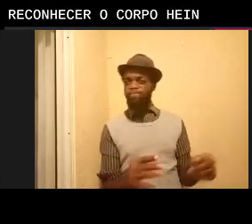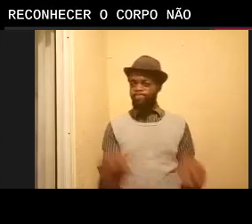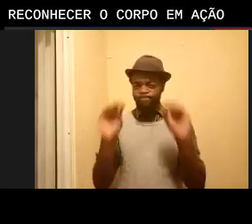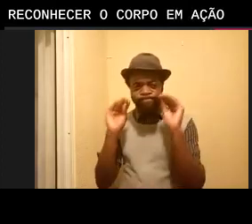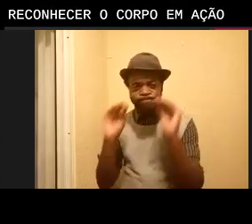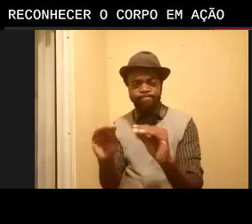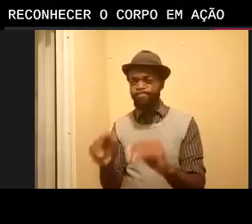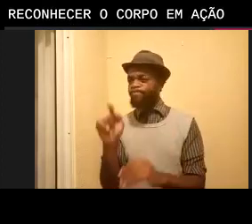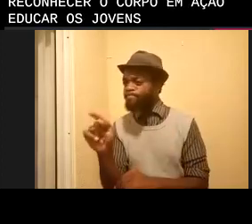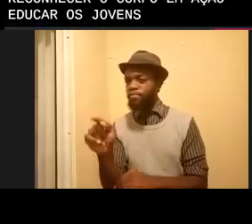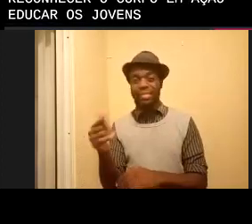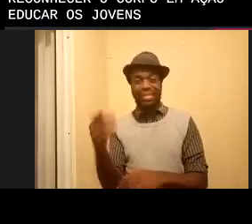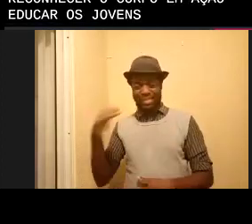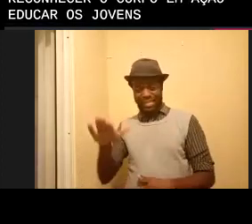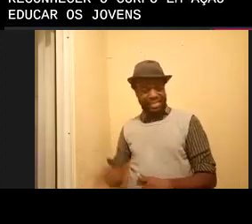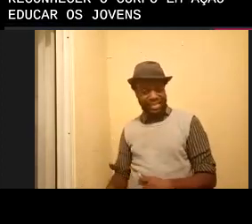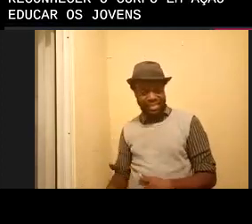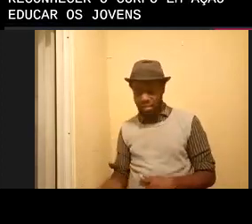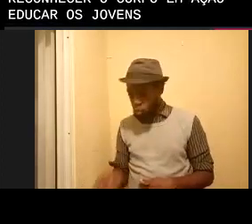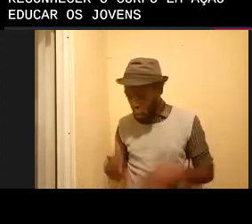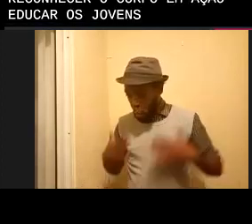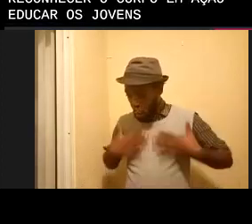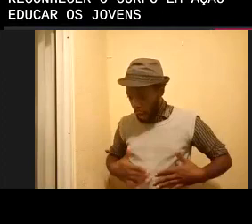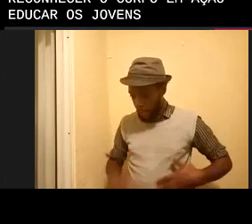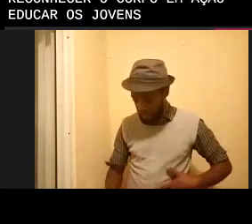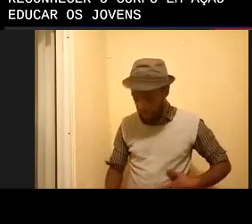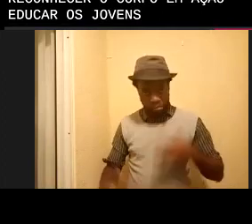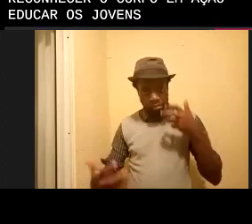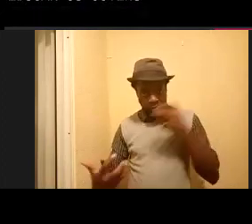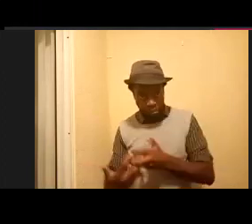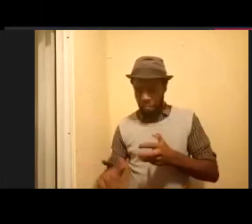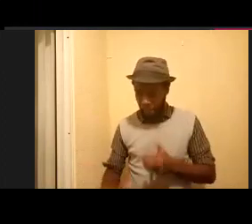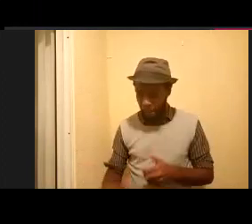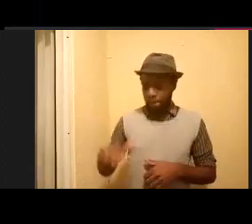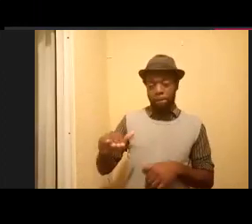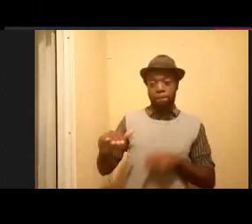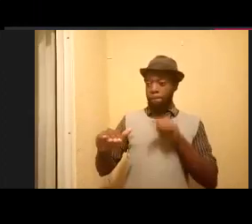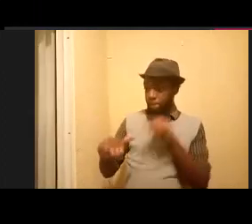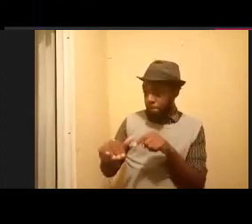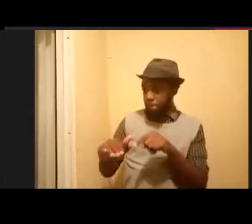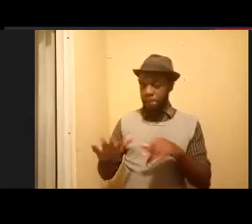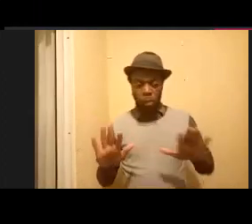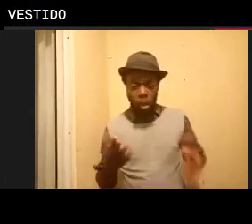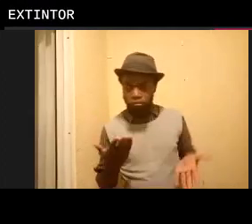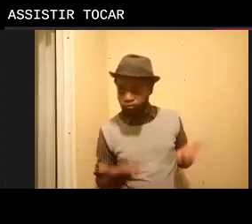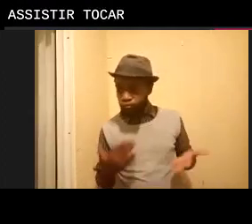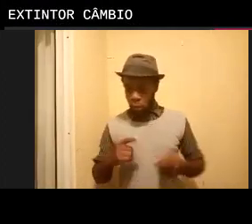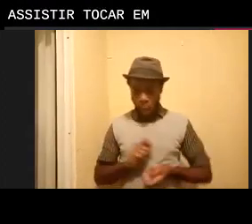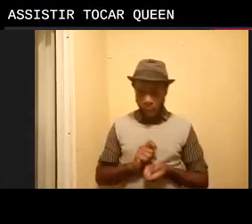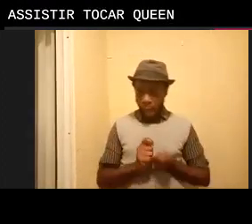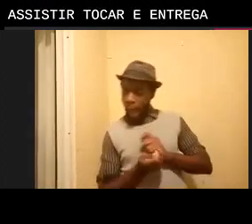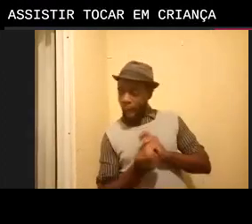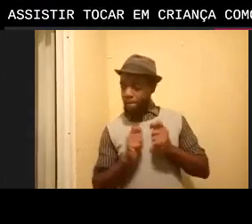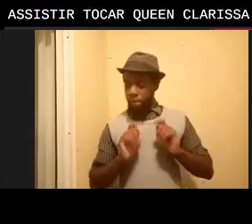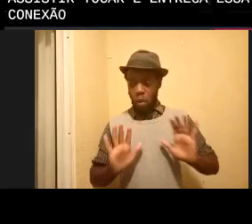desde temprana edad, en conocer su cuerpo, en ver en qué consisten los distintos cambios y en crear esa